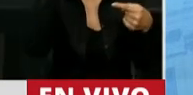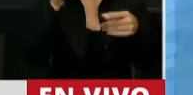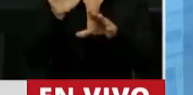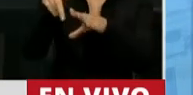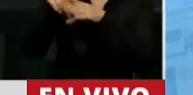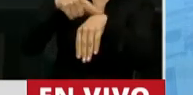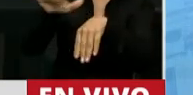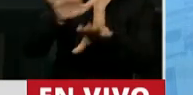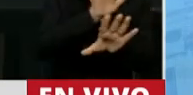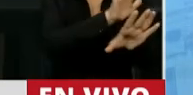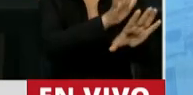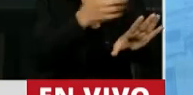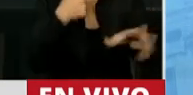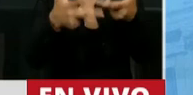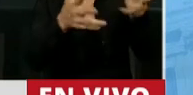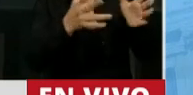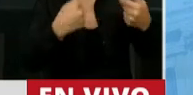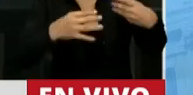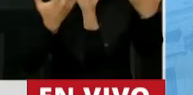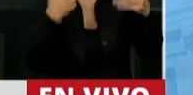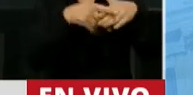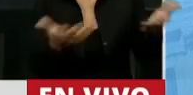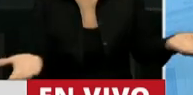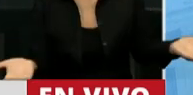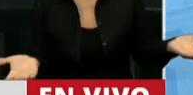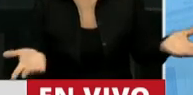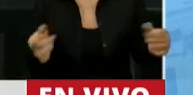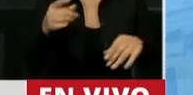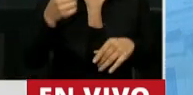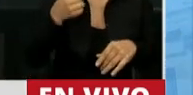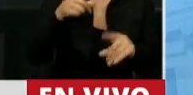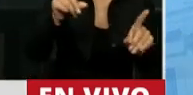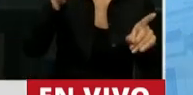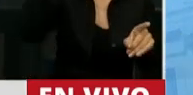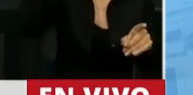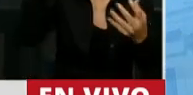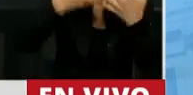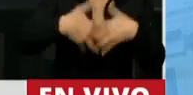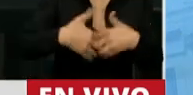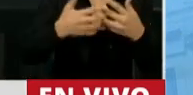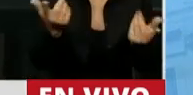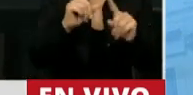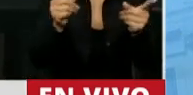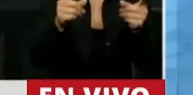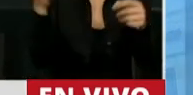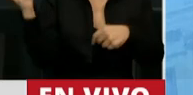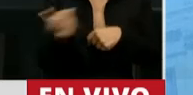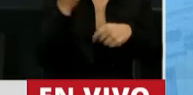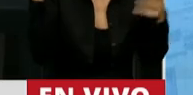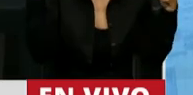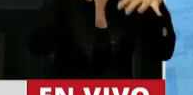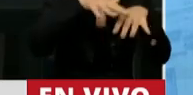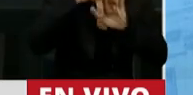con esto concluyo, señora presidenta, déjeme terminar, por favor. No resulta coherente realizar velatorios masivos sin ningún